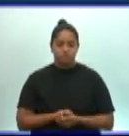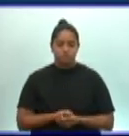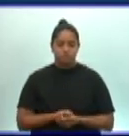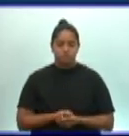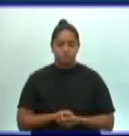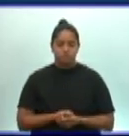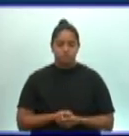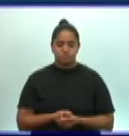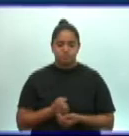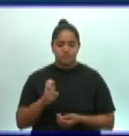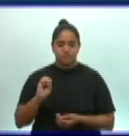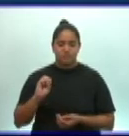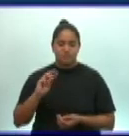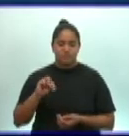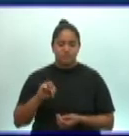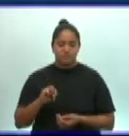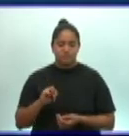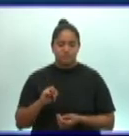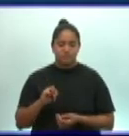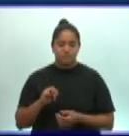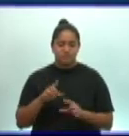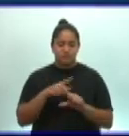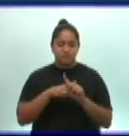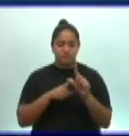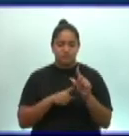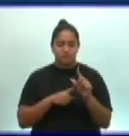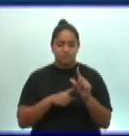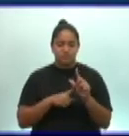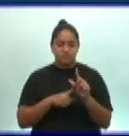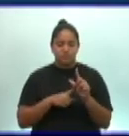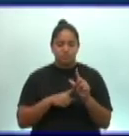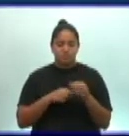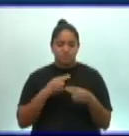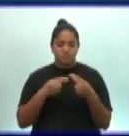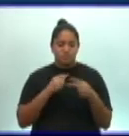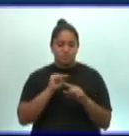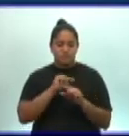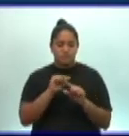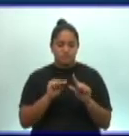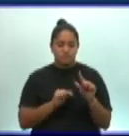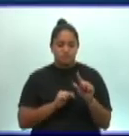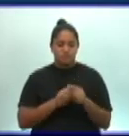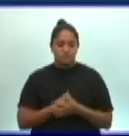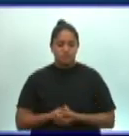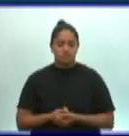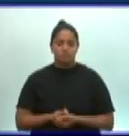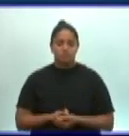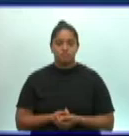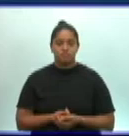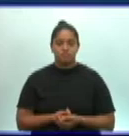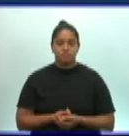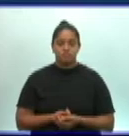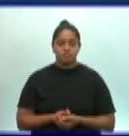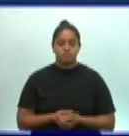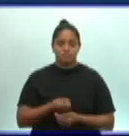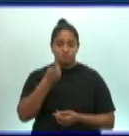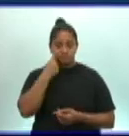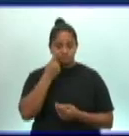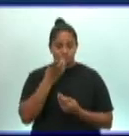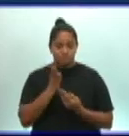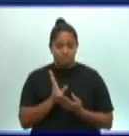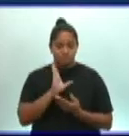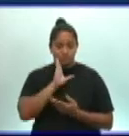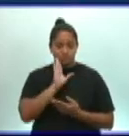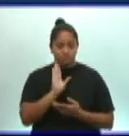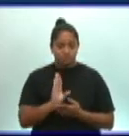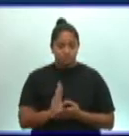magnética B y por el seno del ángulo que se forma entre los vectores velocidad y vector inducción magnética. Fíjense que, como hemos dicho, que